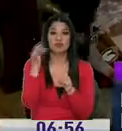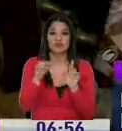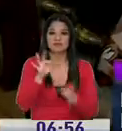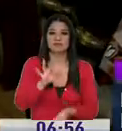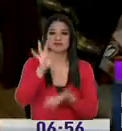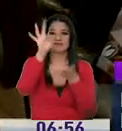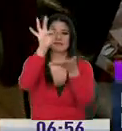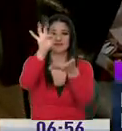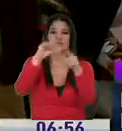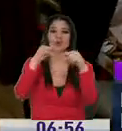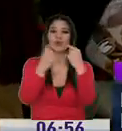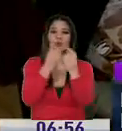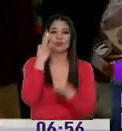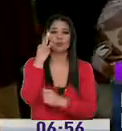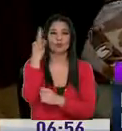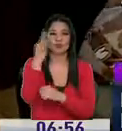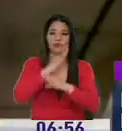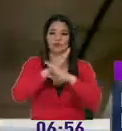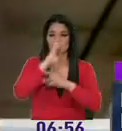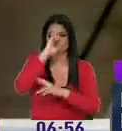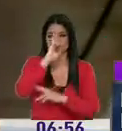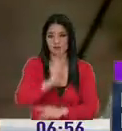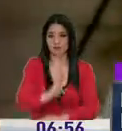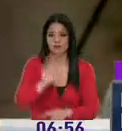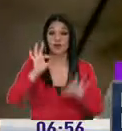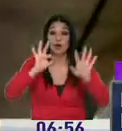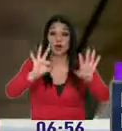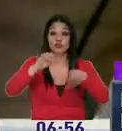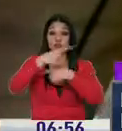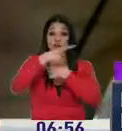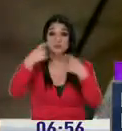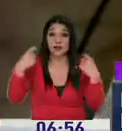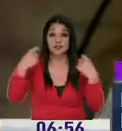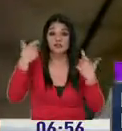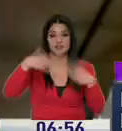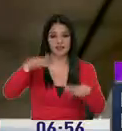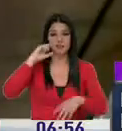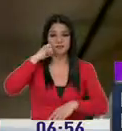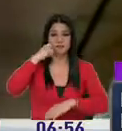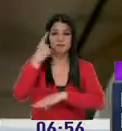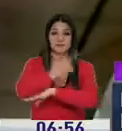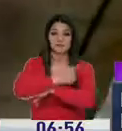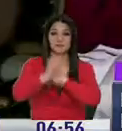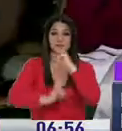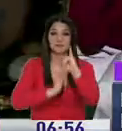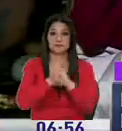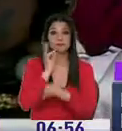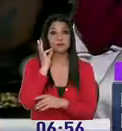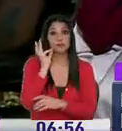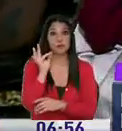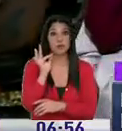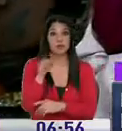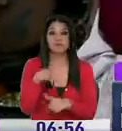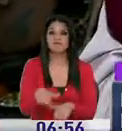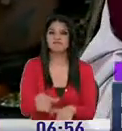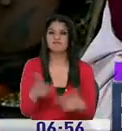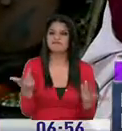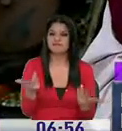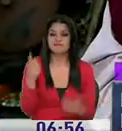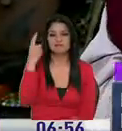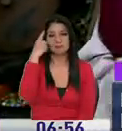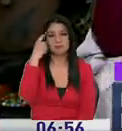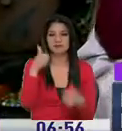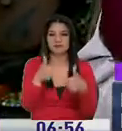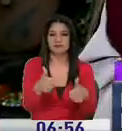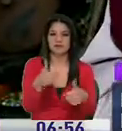feminista y como cada 8 de marzo se conmemora el día internacional de la mujer uno de los espacios generados para reflexionar